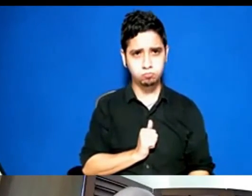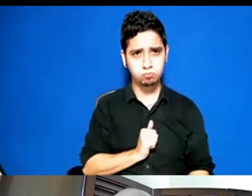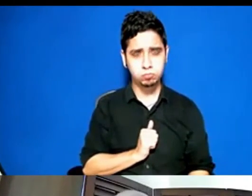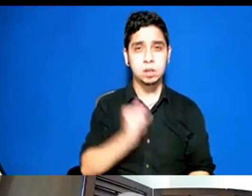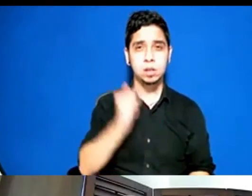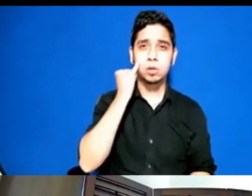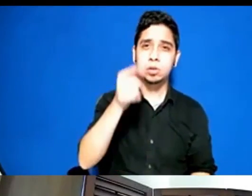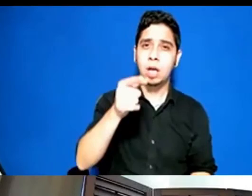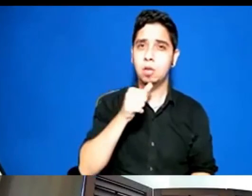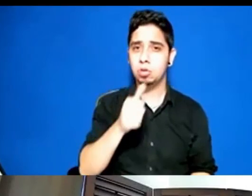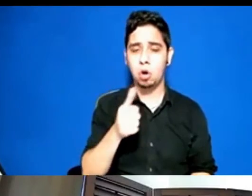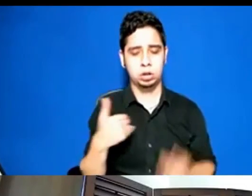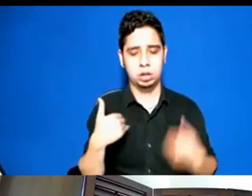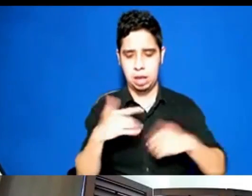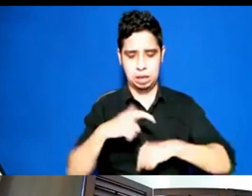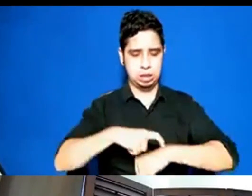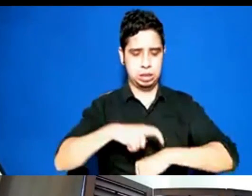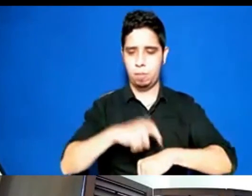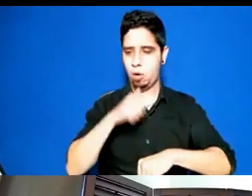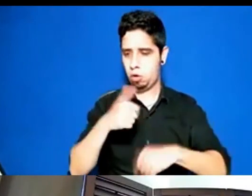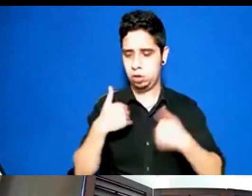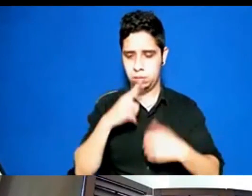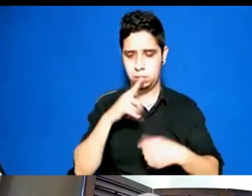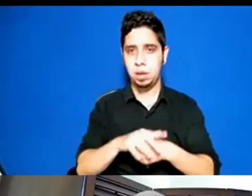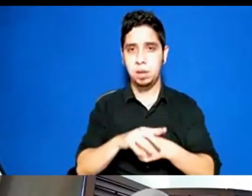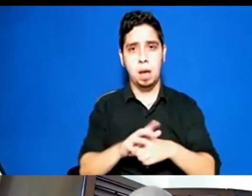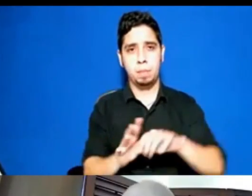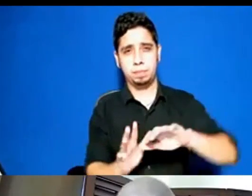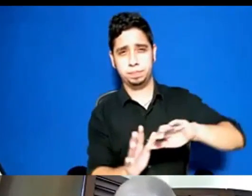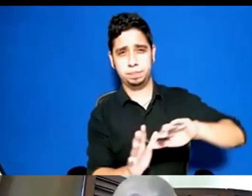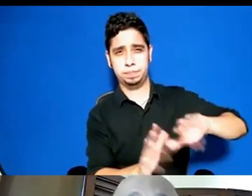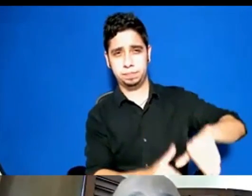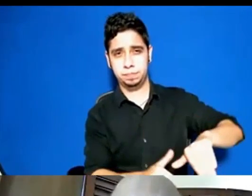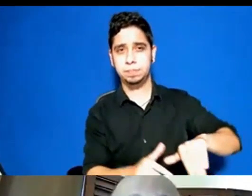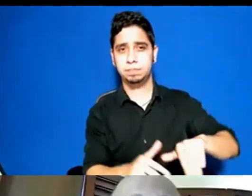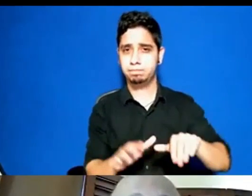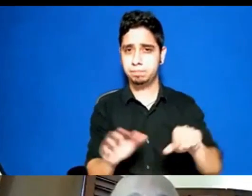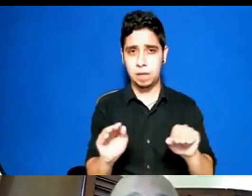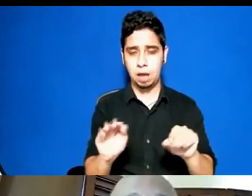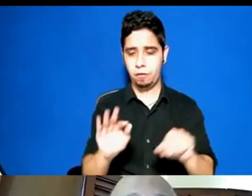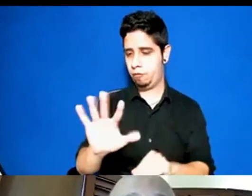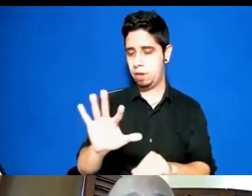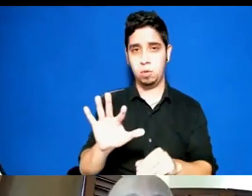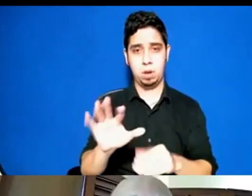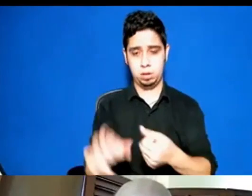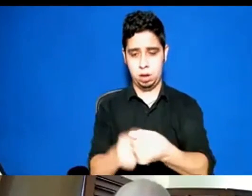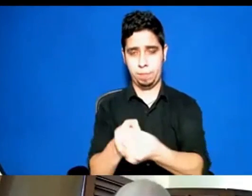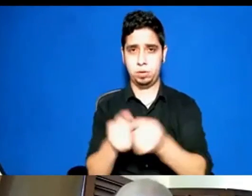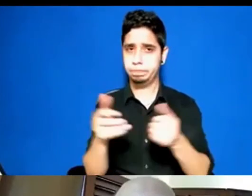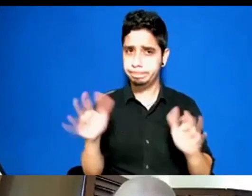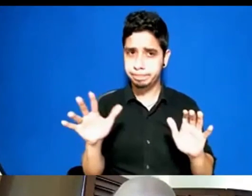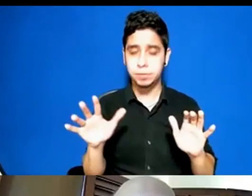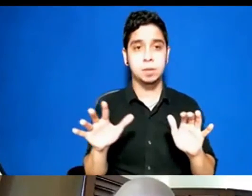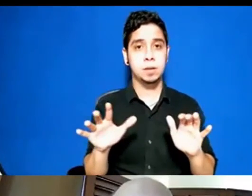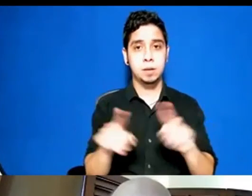tiene ese tiempo, ese compromiso, pues mire, mejor vaya a la página de Facebook y vea toda la información, pero